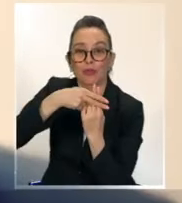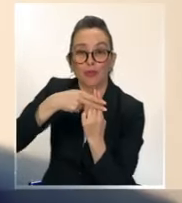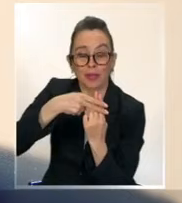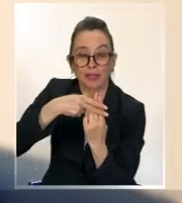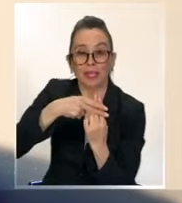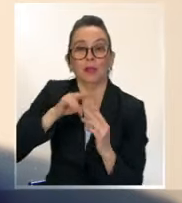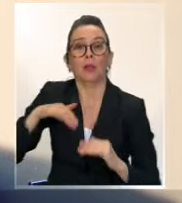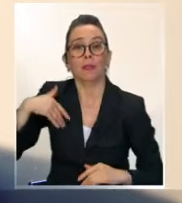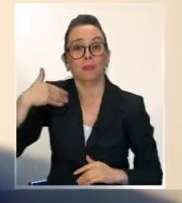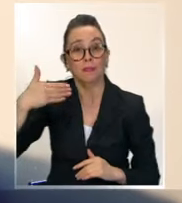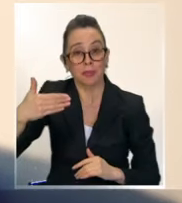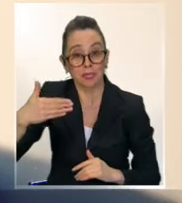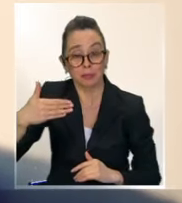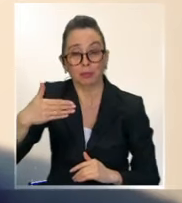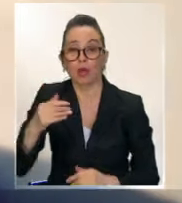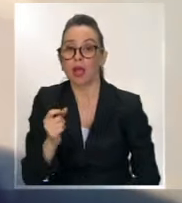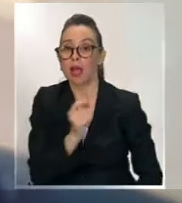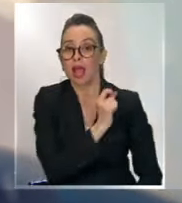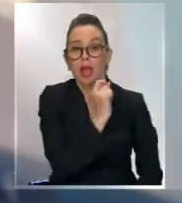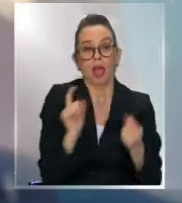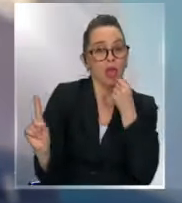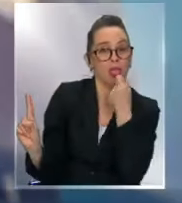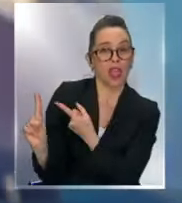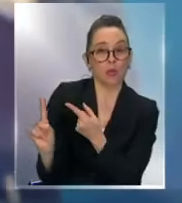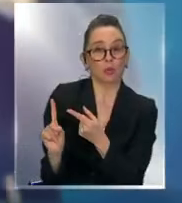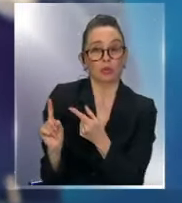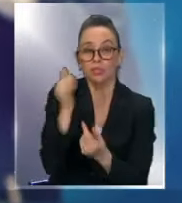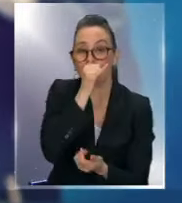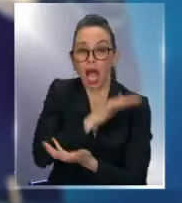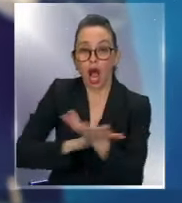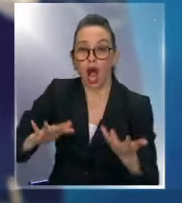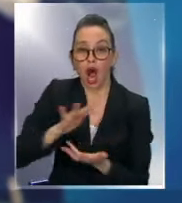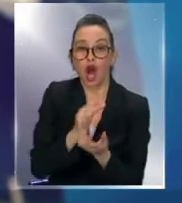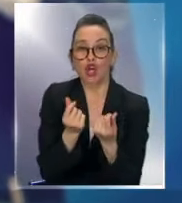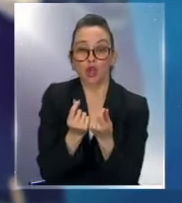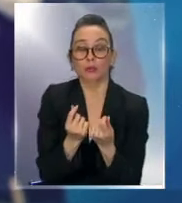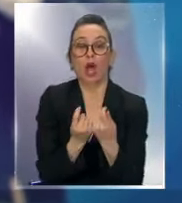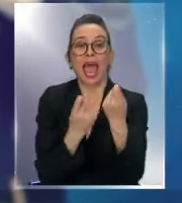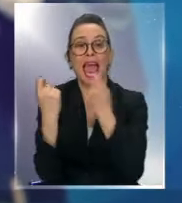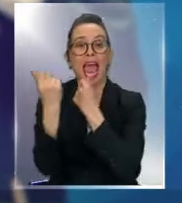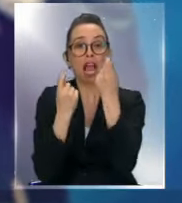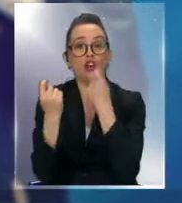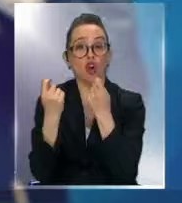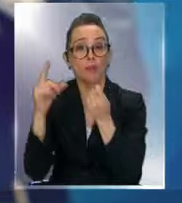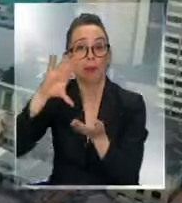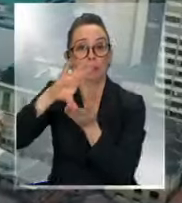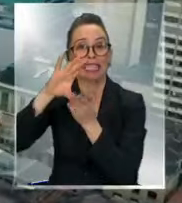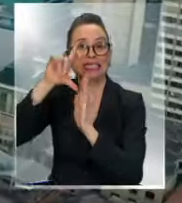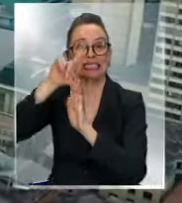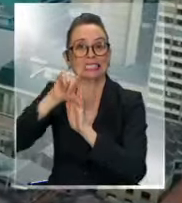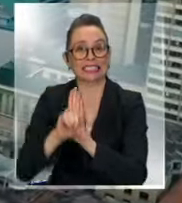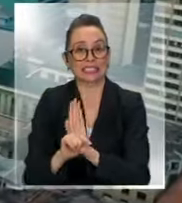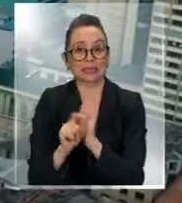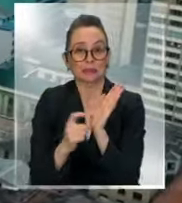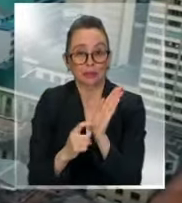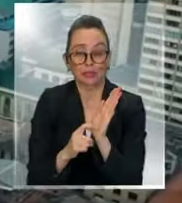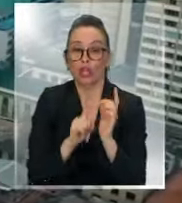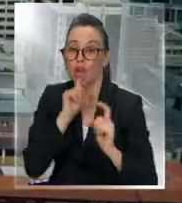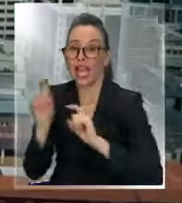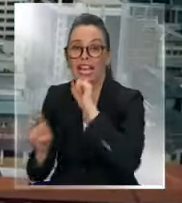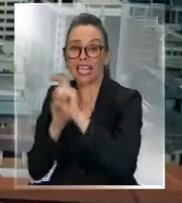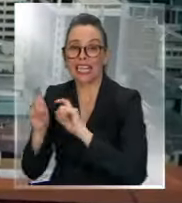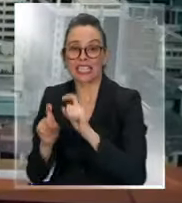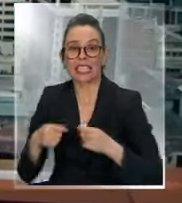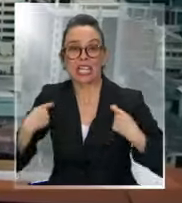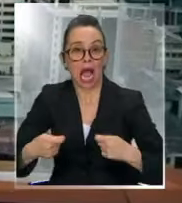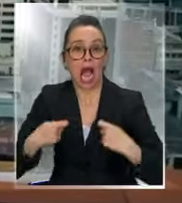Vendrían tiempos en que las denuncias de corrupción y el agotamiento de la economía le jugarían una mala pasada, más aún cuando surgían críticas a